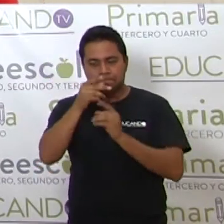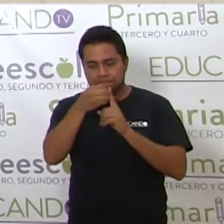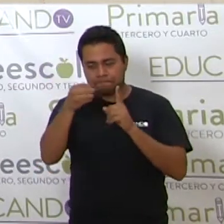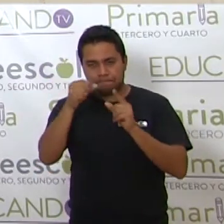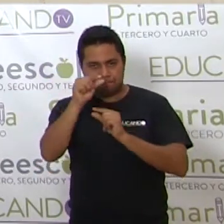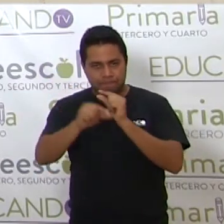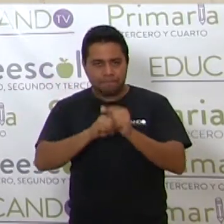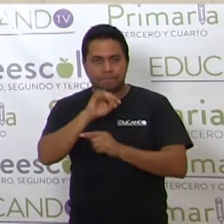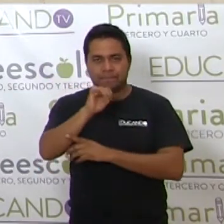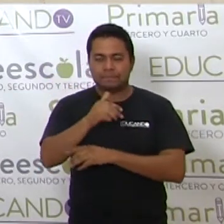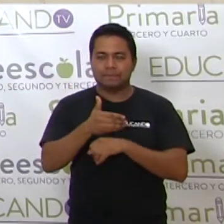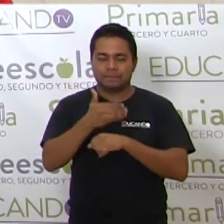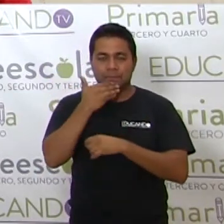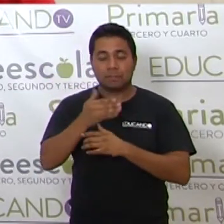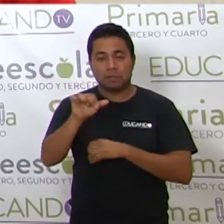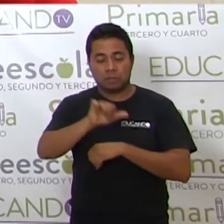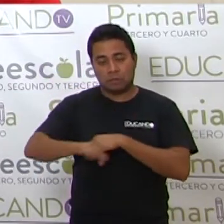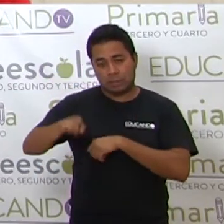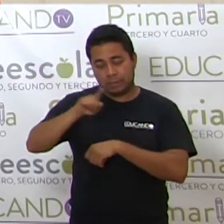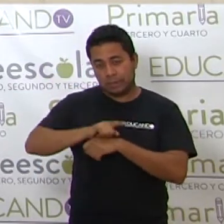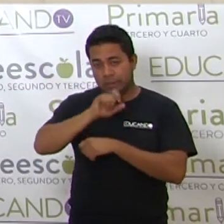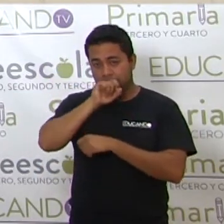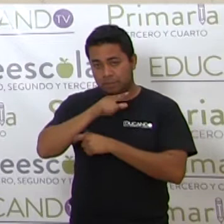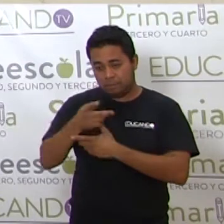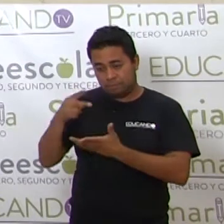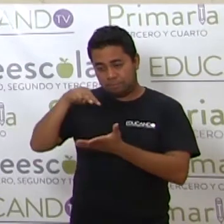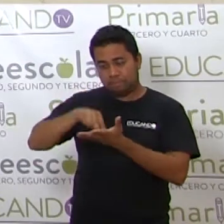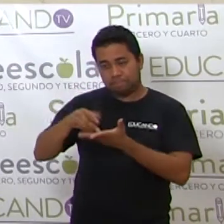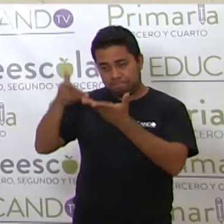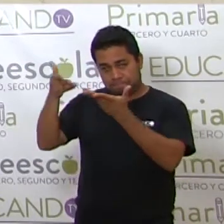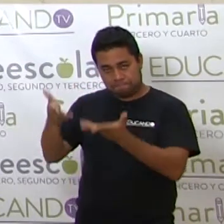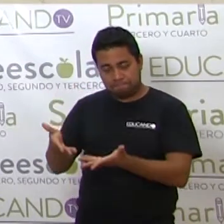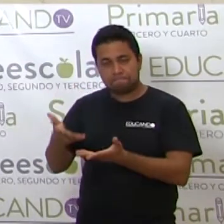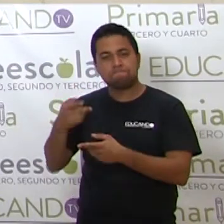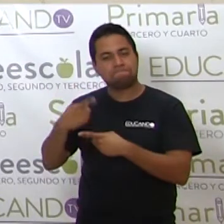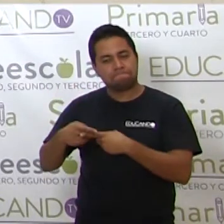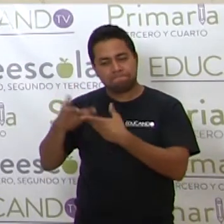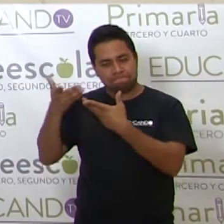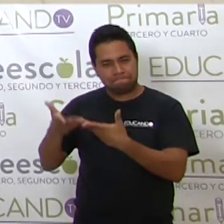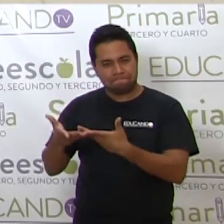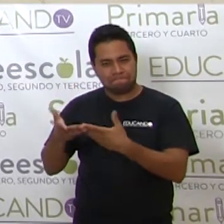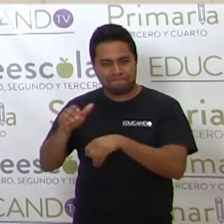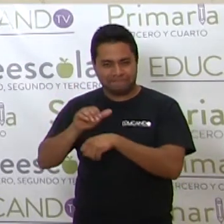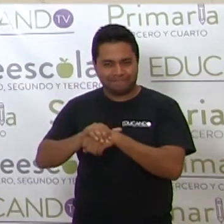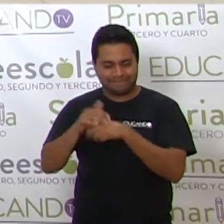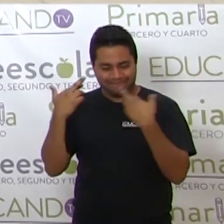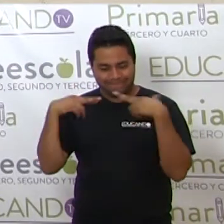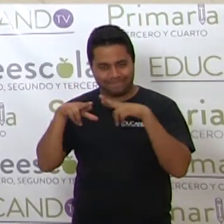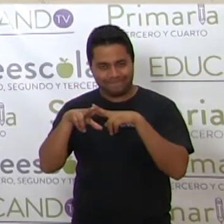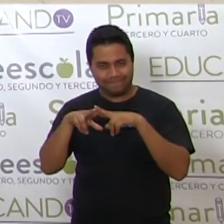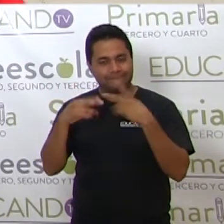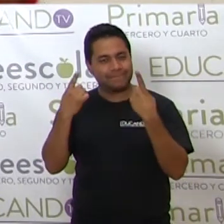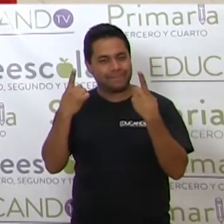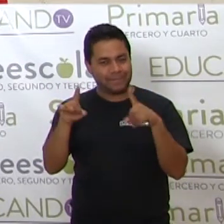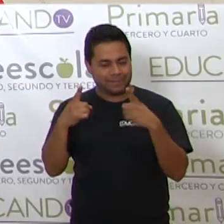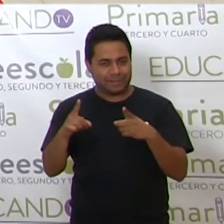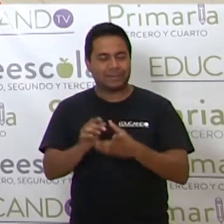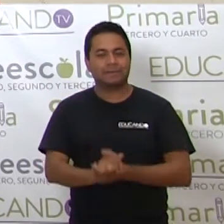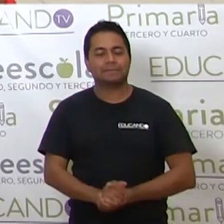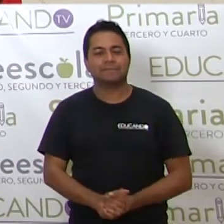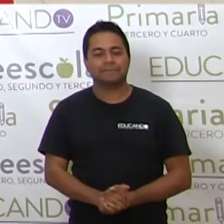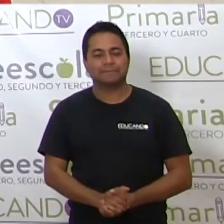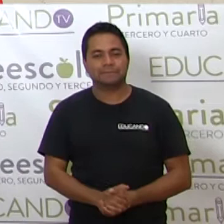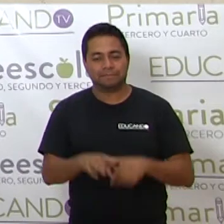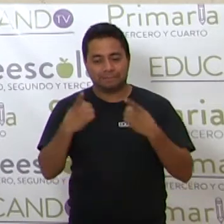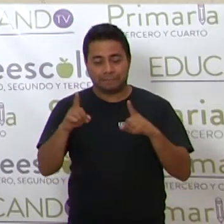si muy bien el día de hoy también nos acompaña quien cree el maestro david